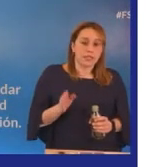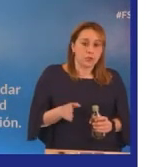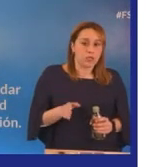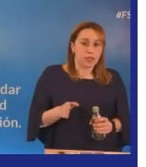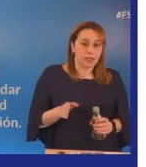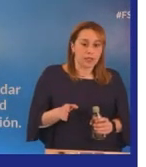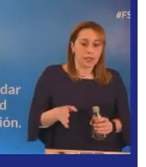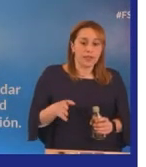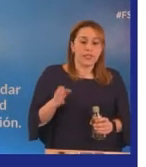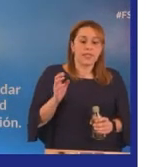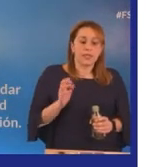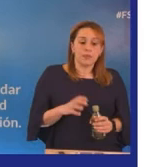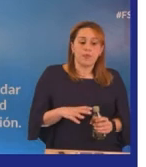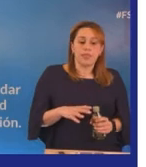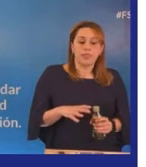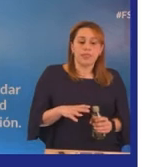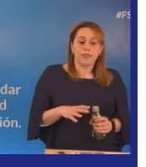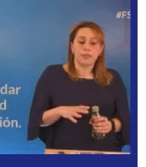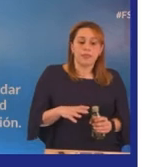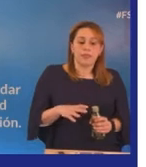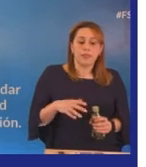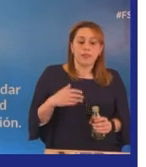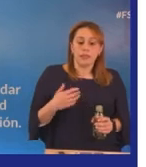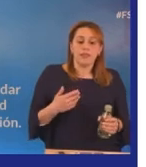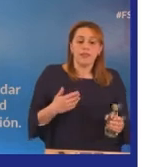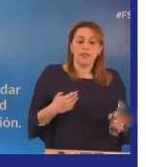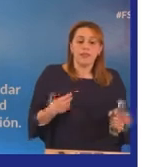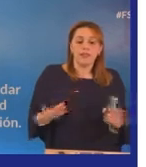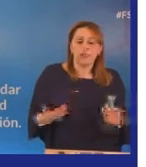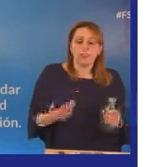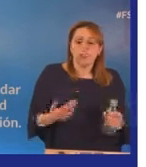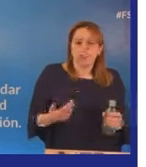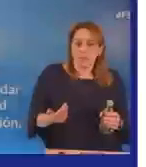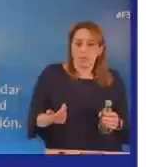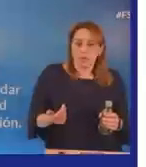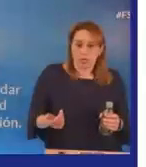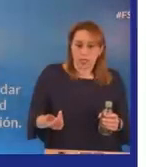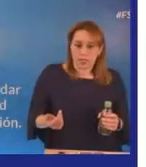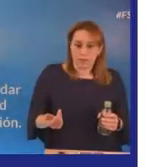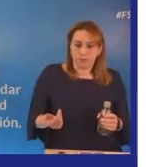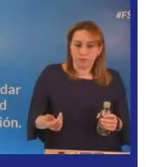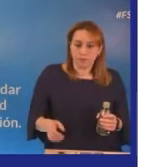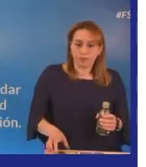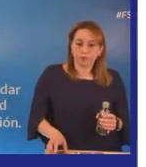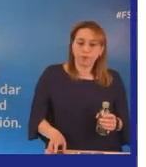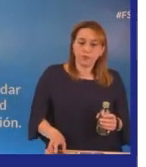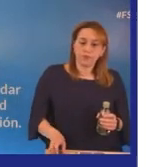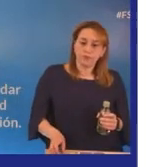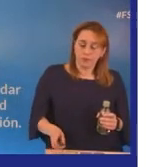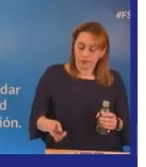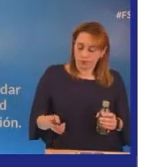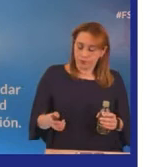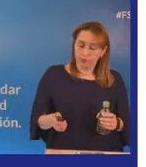como la seguridad de él y que le permita estabilidad y que haya un mantenimiento en casa.